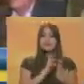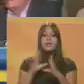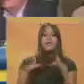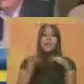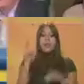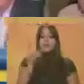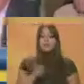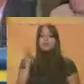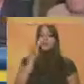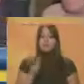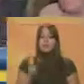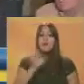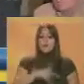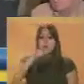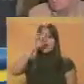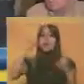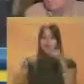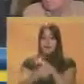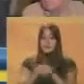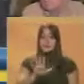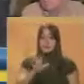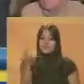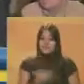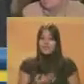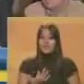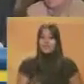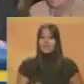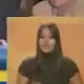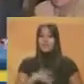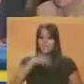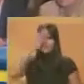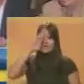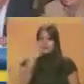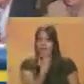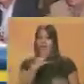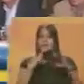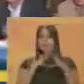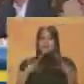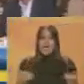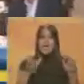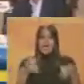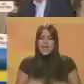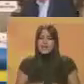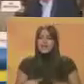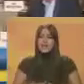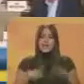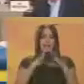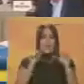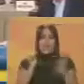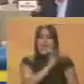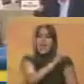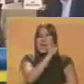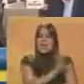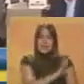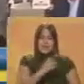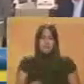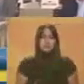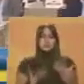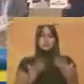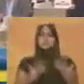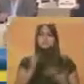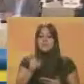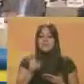los venezolanos que podemos cambiar esa realidad. Que podemos dedicar todo nuestro esfuerzo, toda nuestra energía